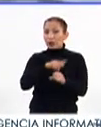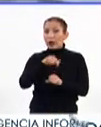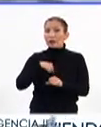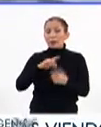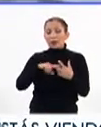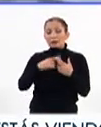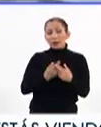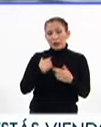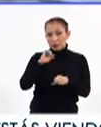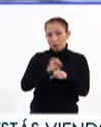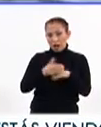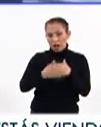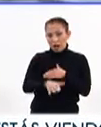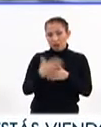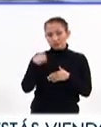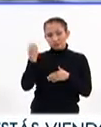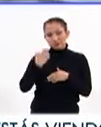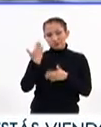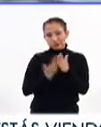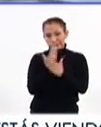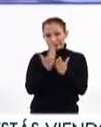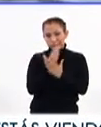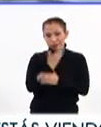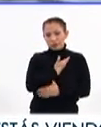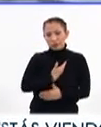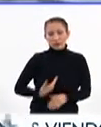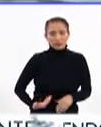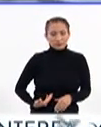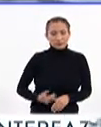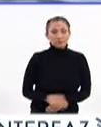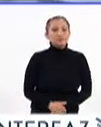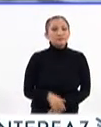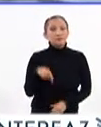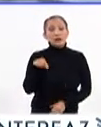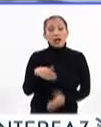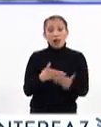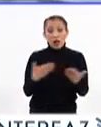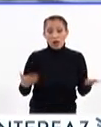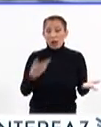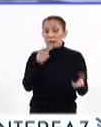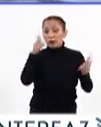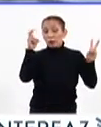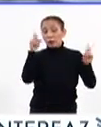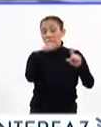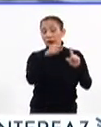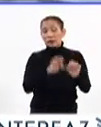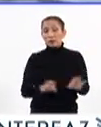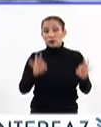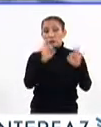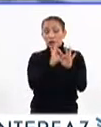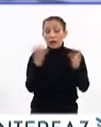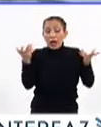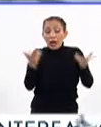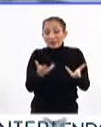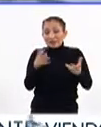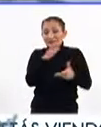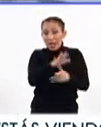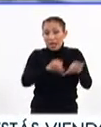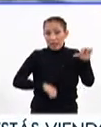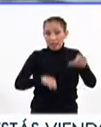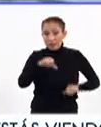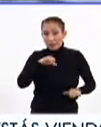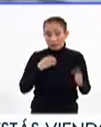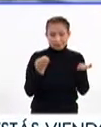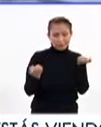donde comenzamos la semana con las conferencias matutinas del Gobierno federal. En esta ocasión se habló sobre la importancia de realizar